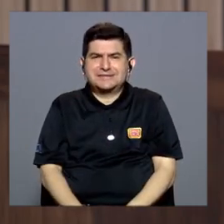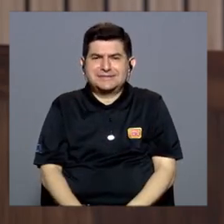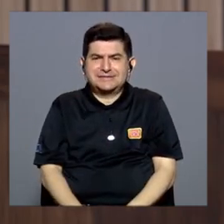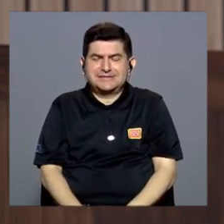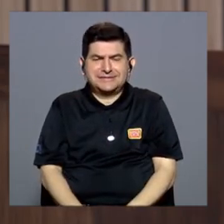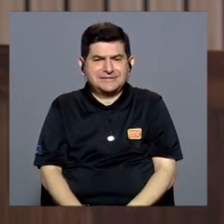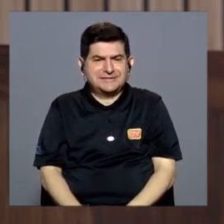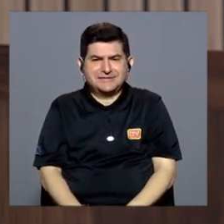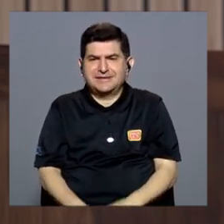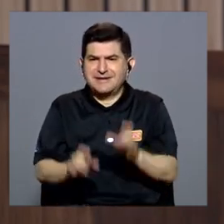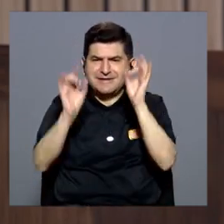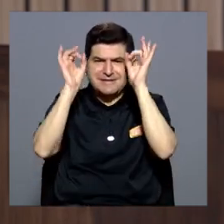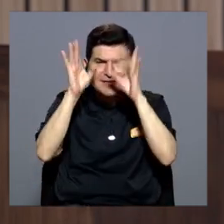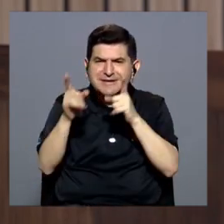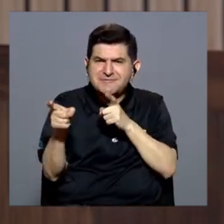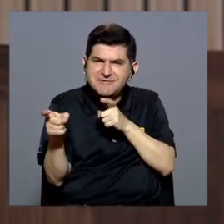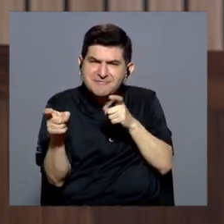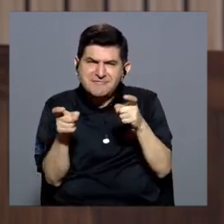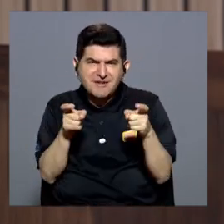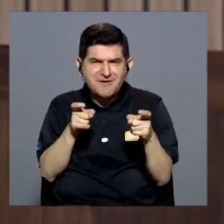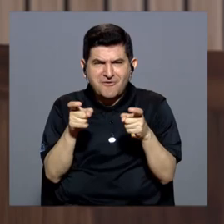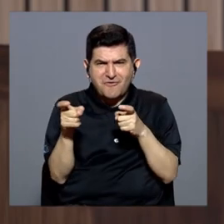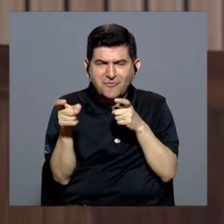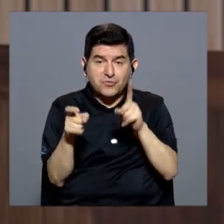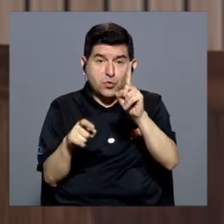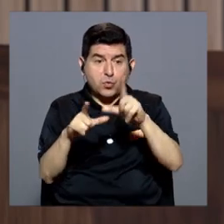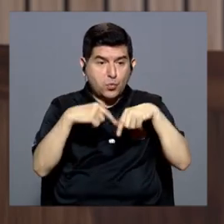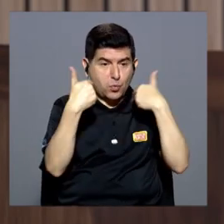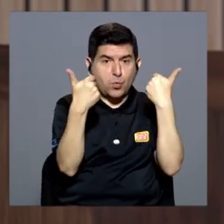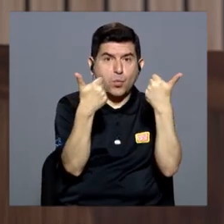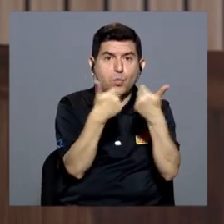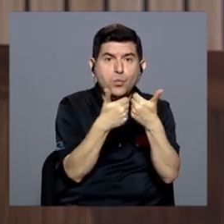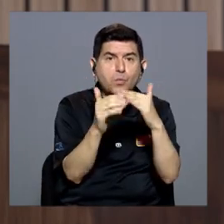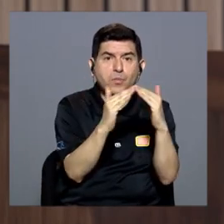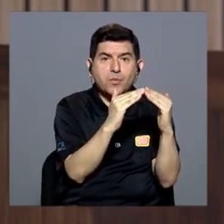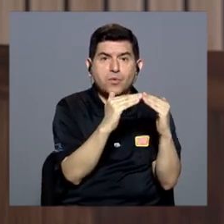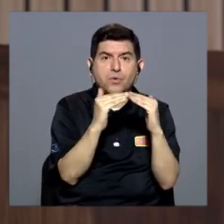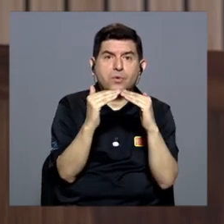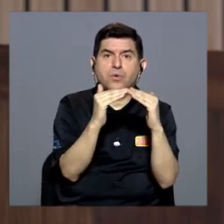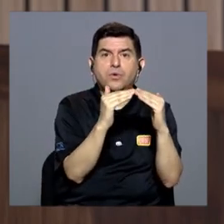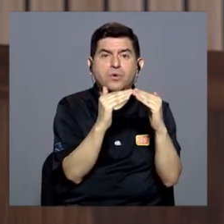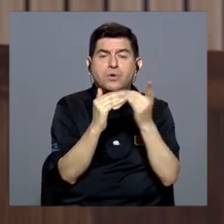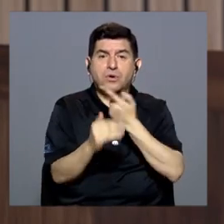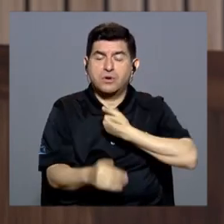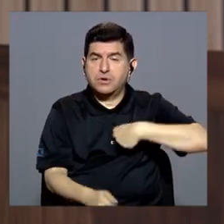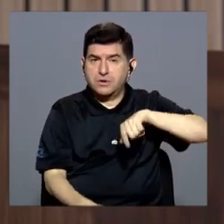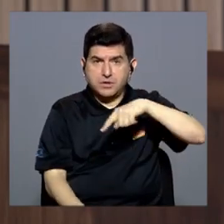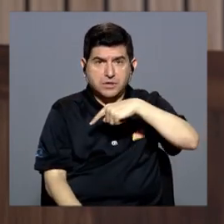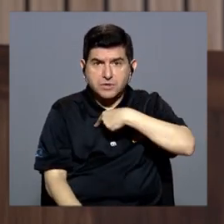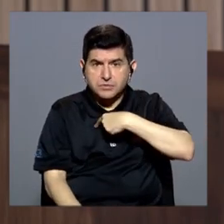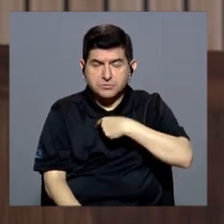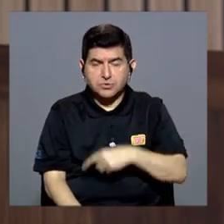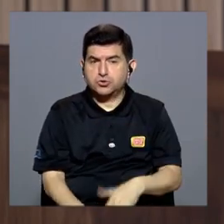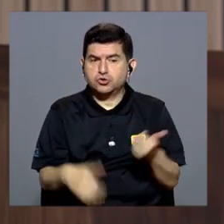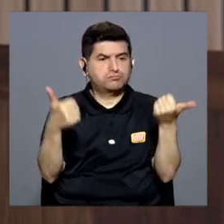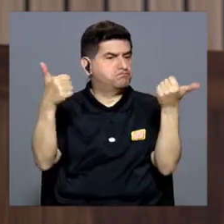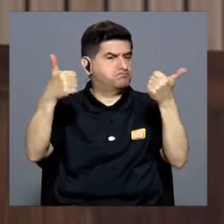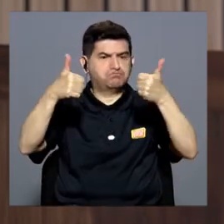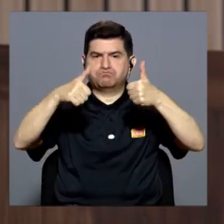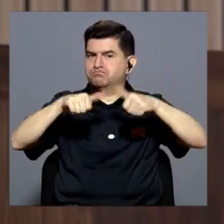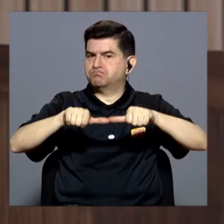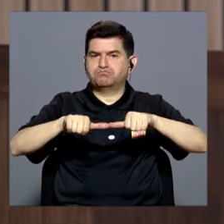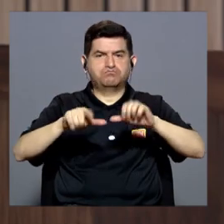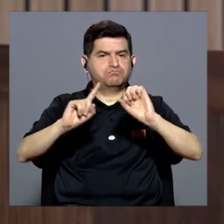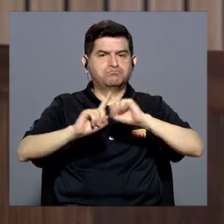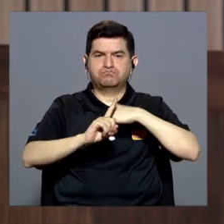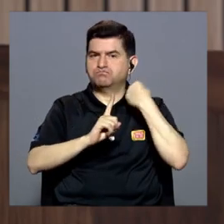terriblemente de dominación para un sector de la población y que nosotros no estamos de acuerdo con que eso